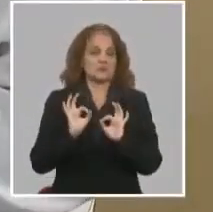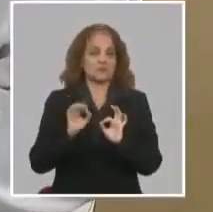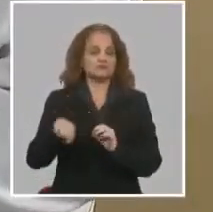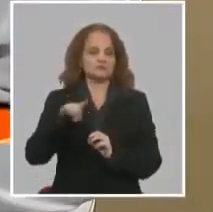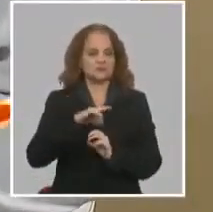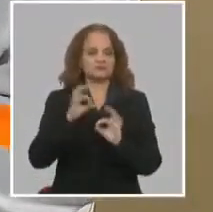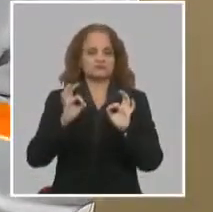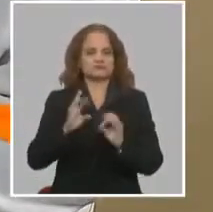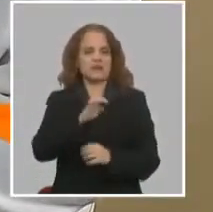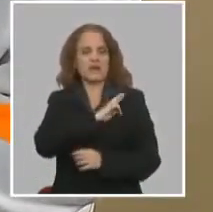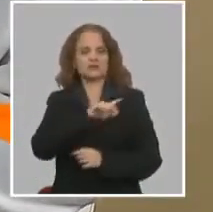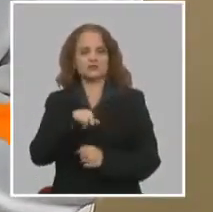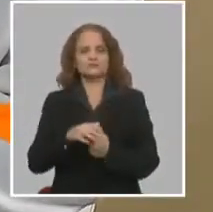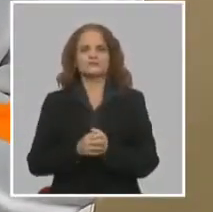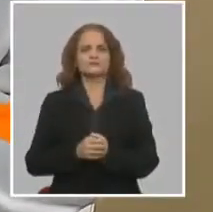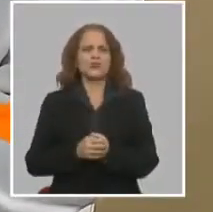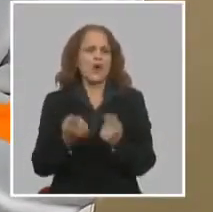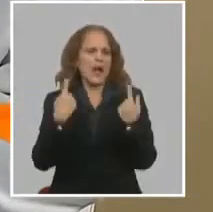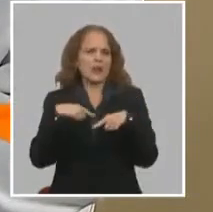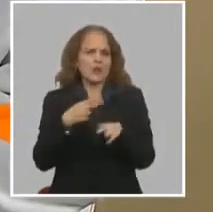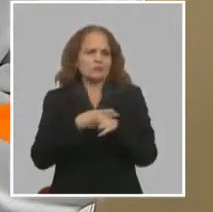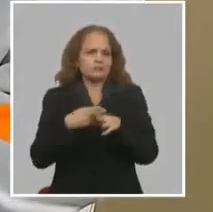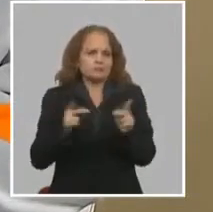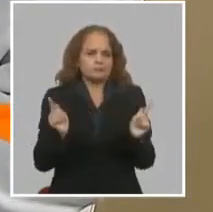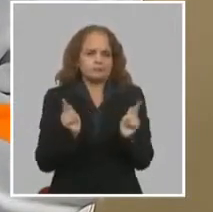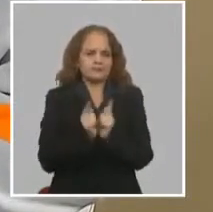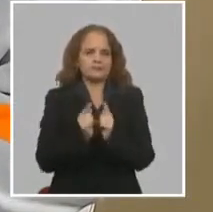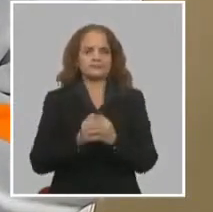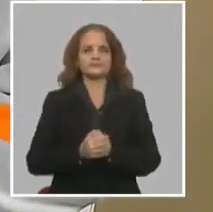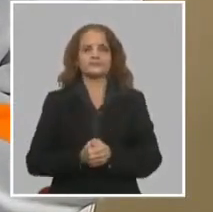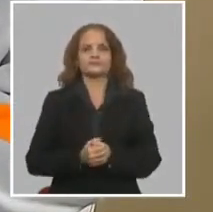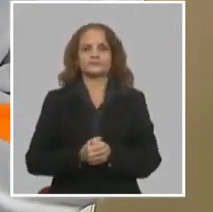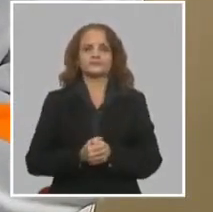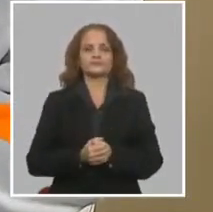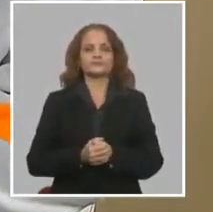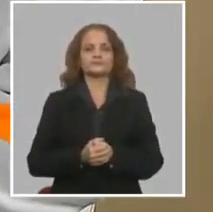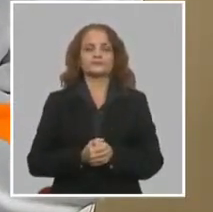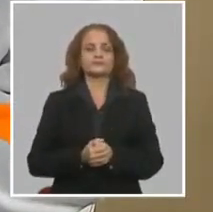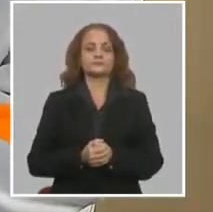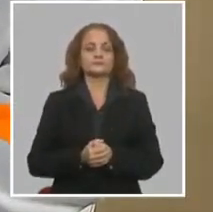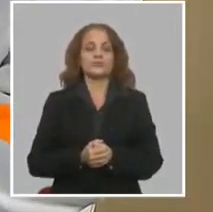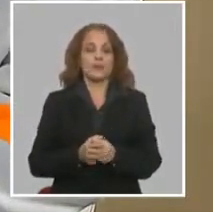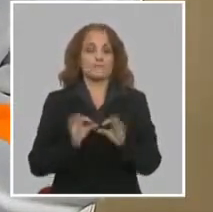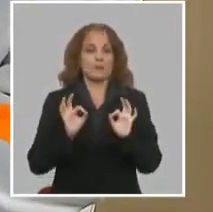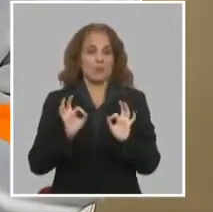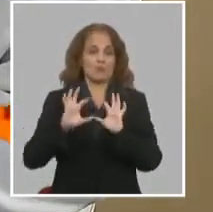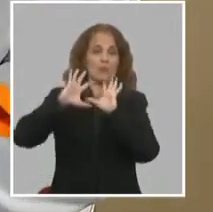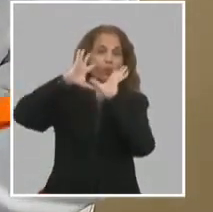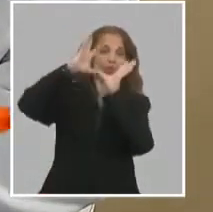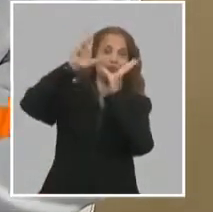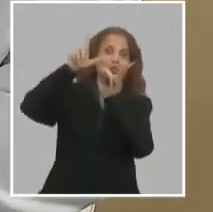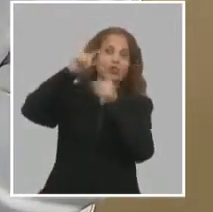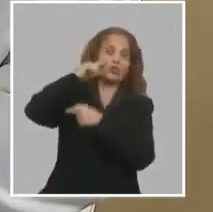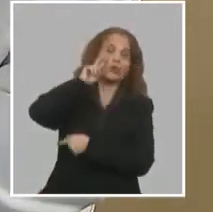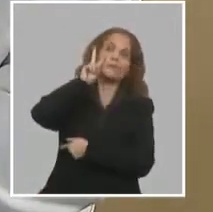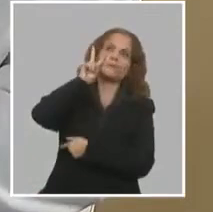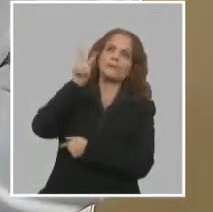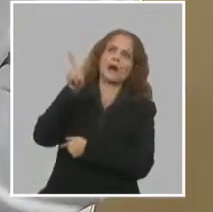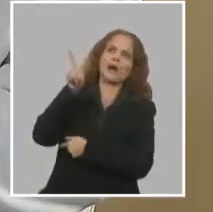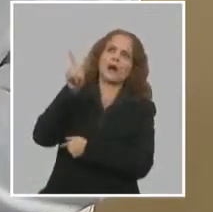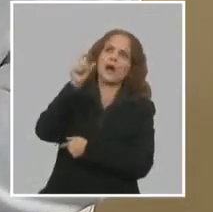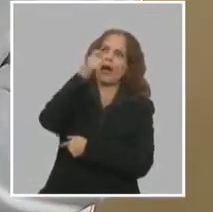hago breve historia. Cuando el mundo veía con terror lo que ocurría en